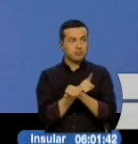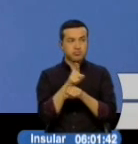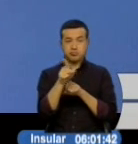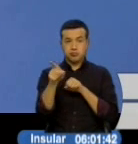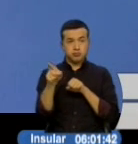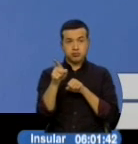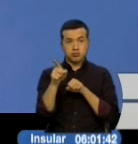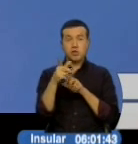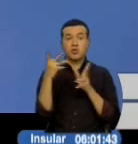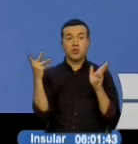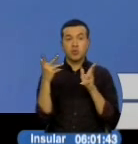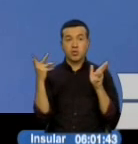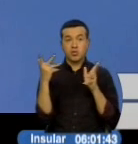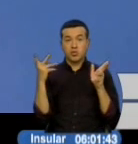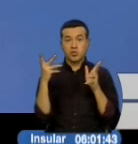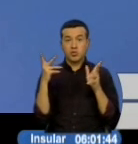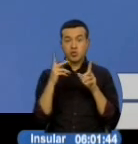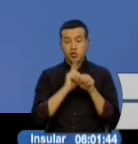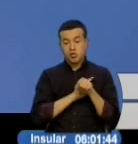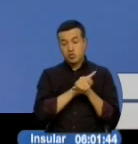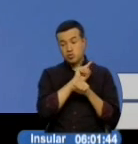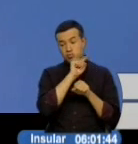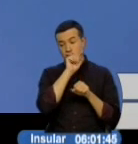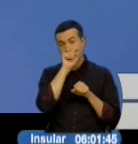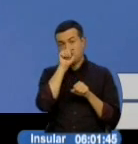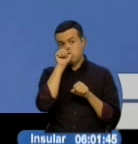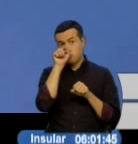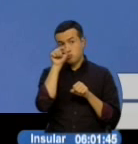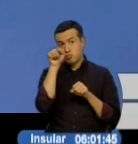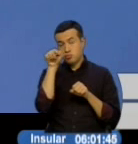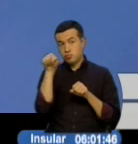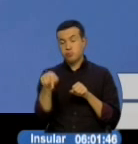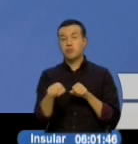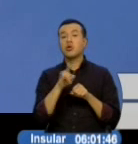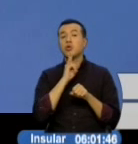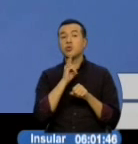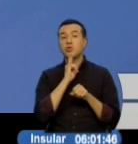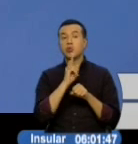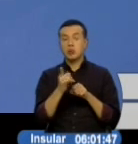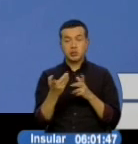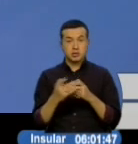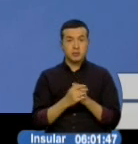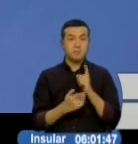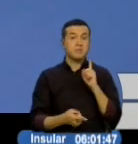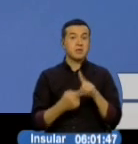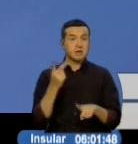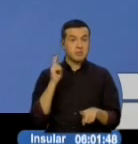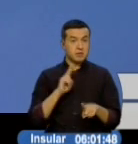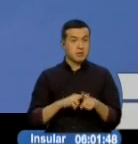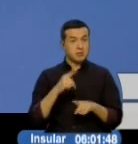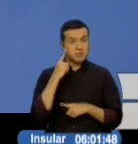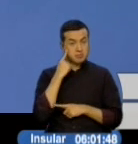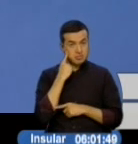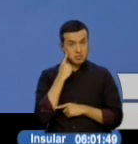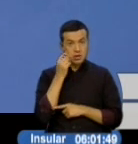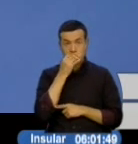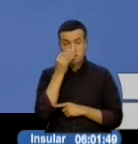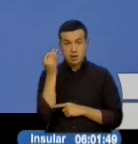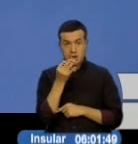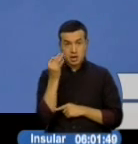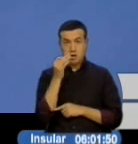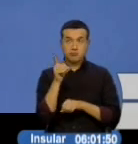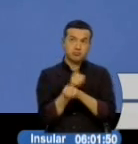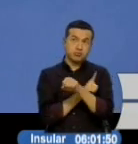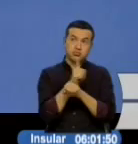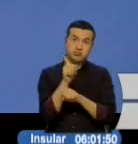balístico que atraviese parte o todo el océano en dirección a la costa oeste estadounidense. Es la primera vez que se simula un ataque real con